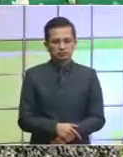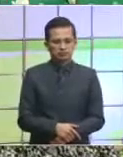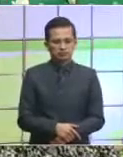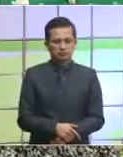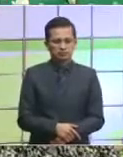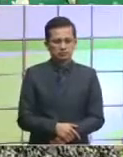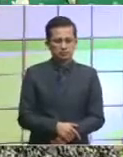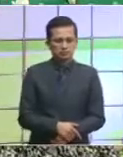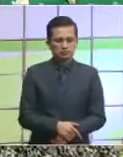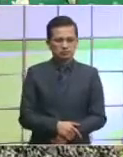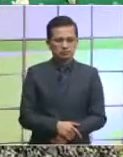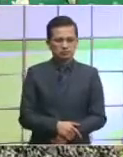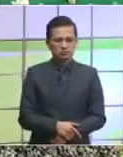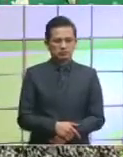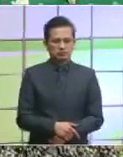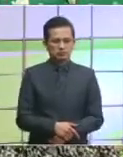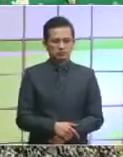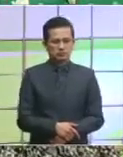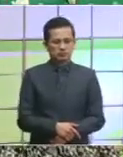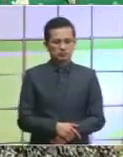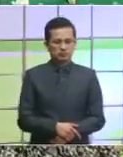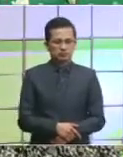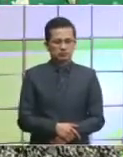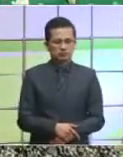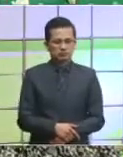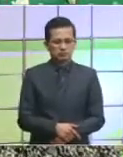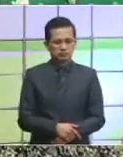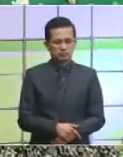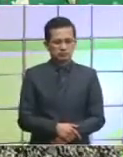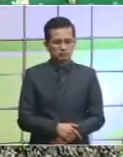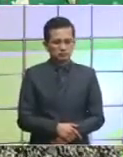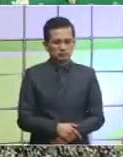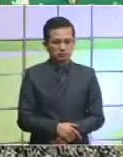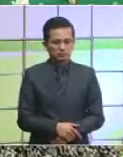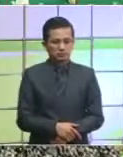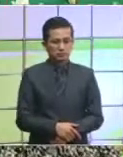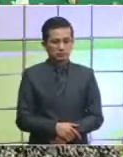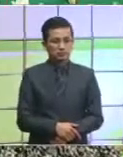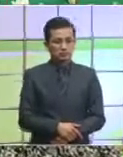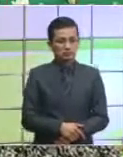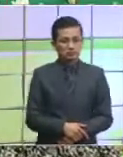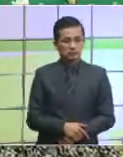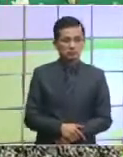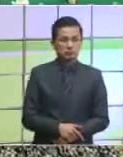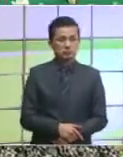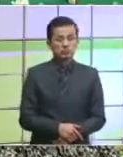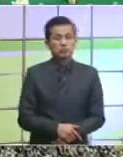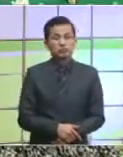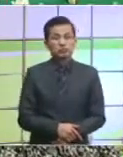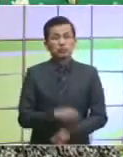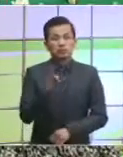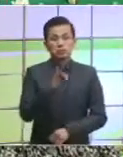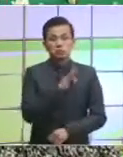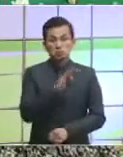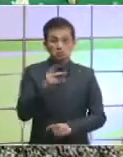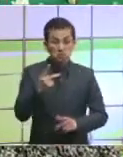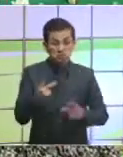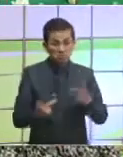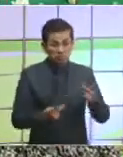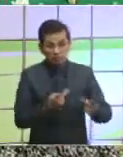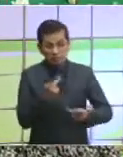preguntas a este hasta la posibilidad de realizar preguntas y alguien